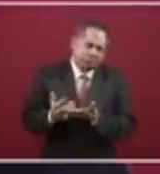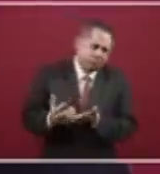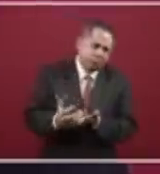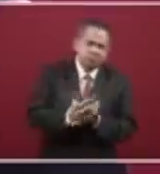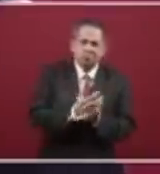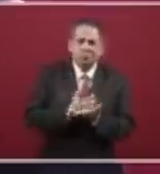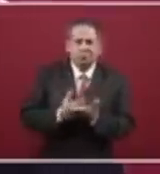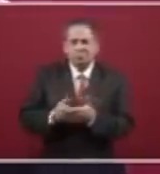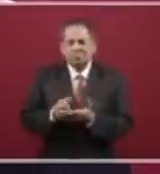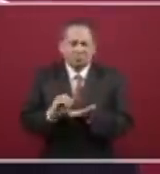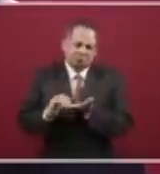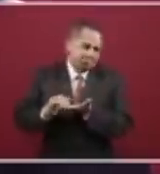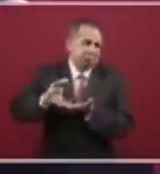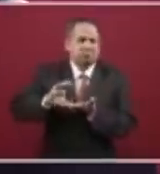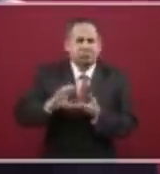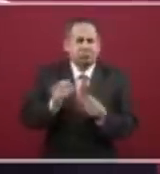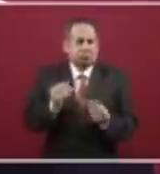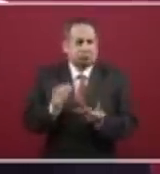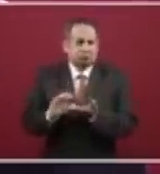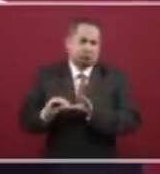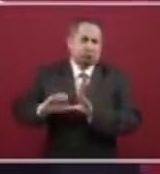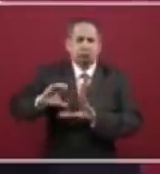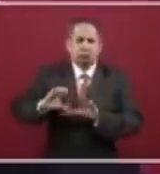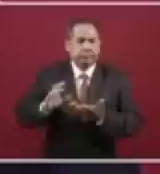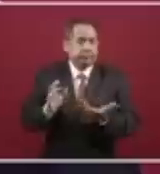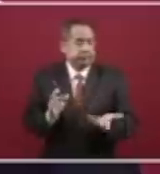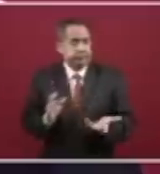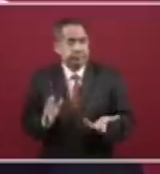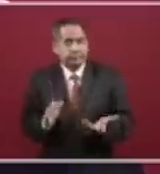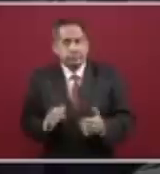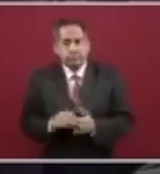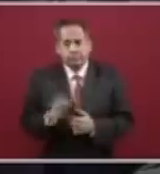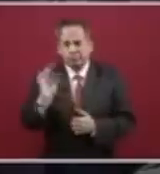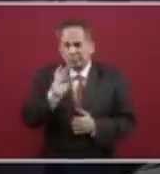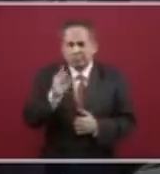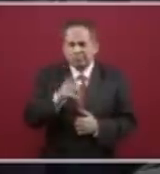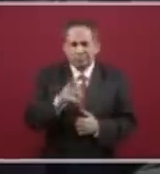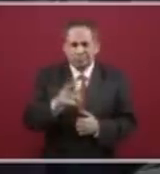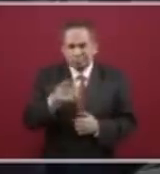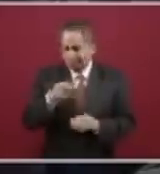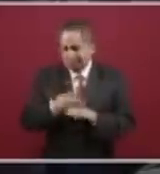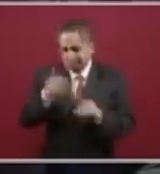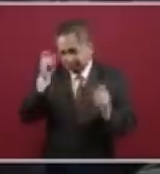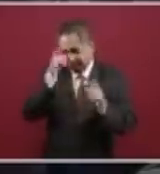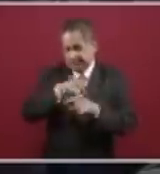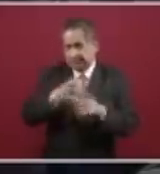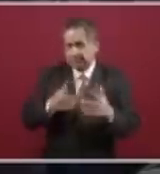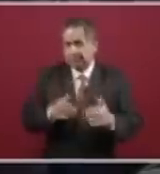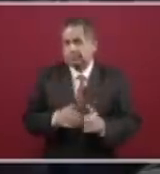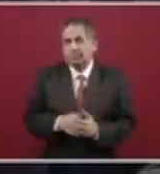muchísimo dinero pero está muy difícil